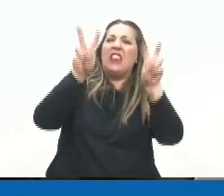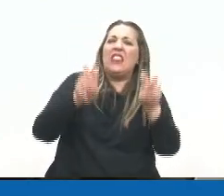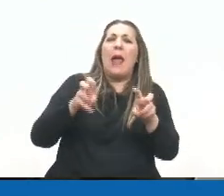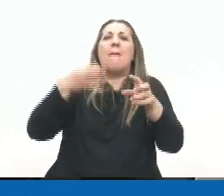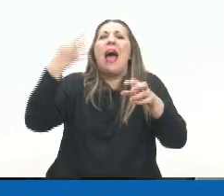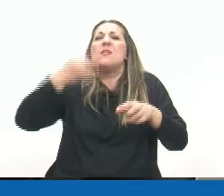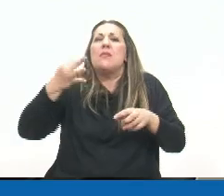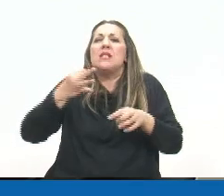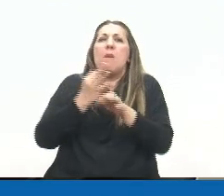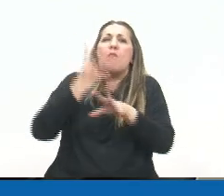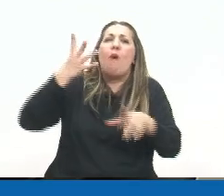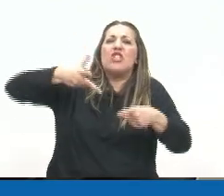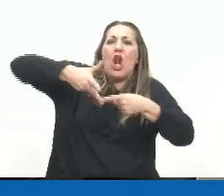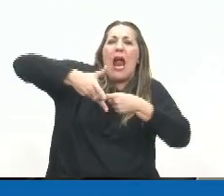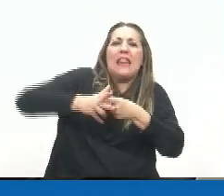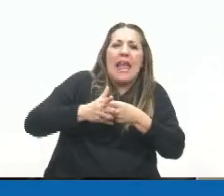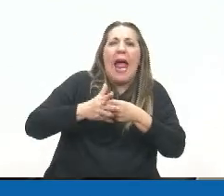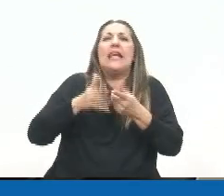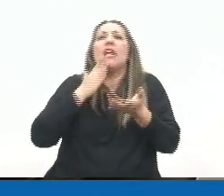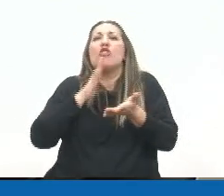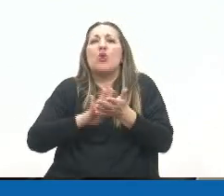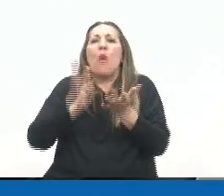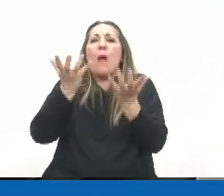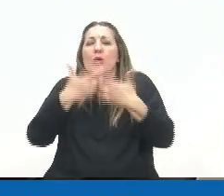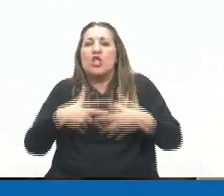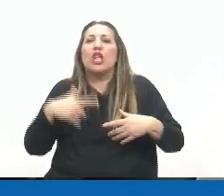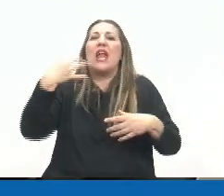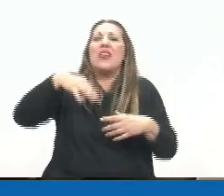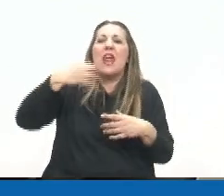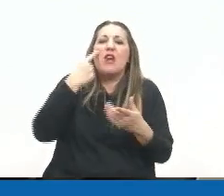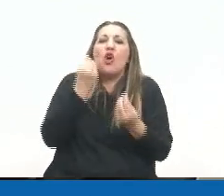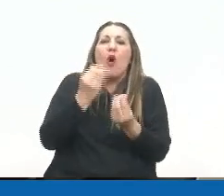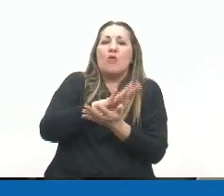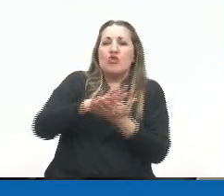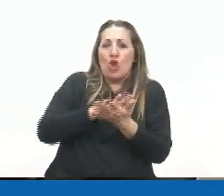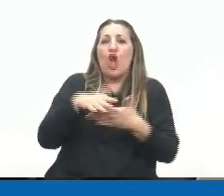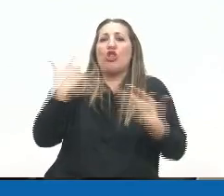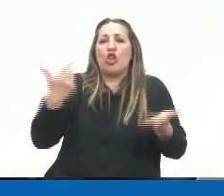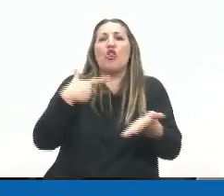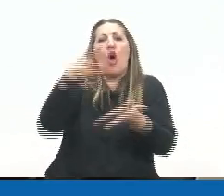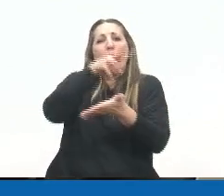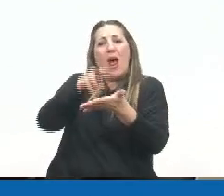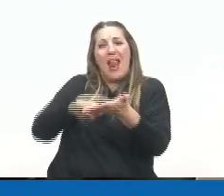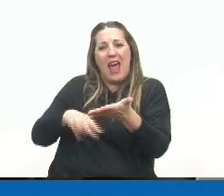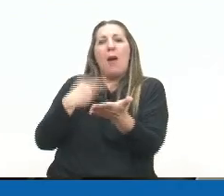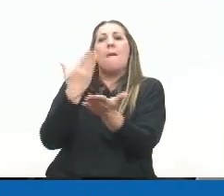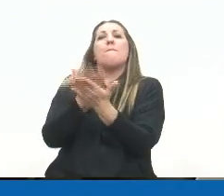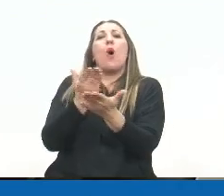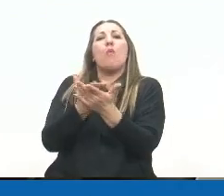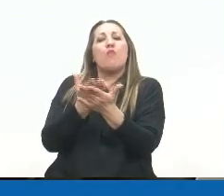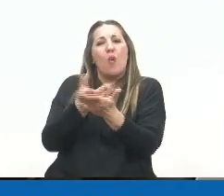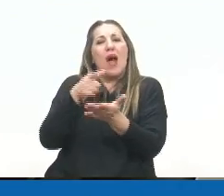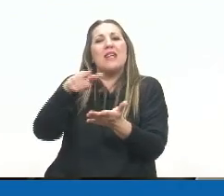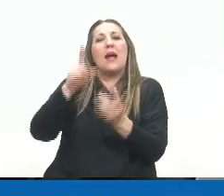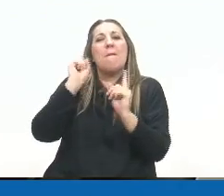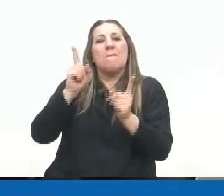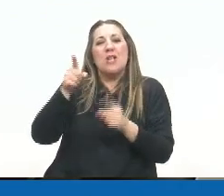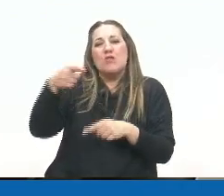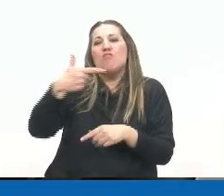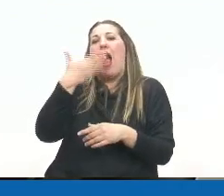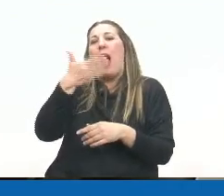específicas de un proyecto para ver cómo se resuelve entonces voy a pasar a leer la moción de orden que enti es la que hizo el senador